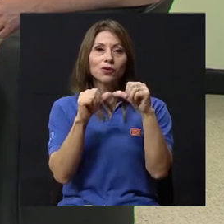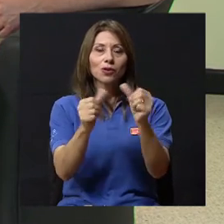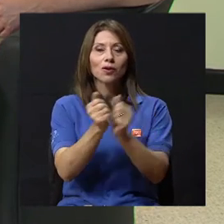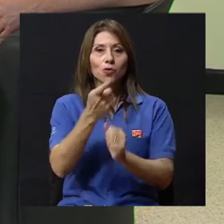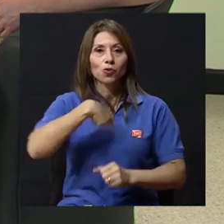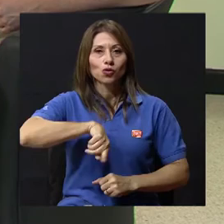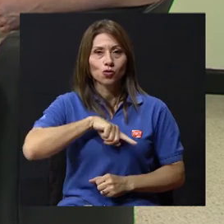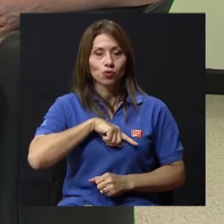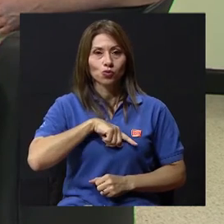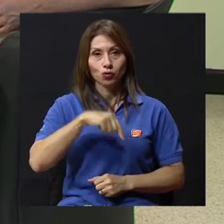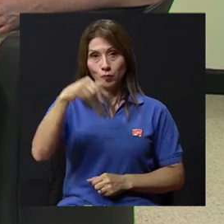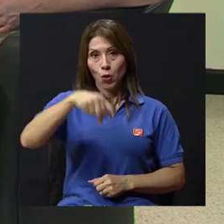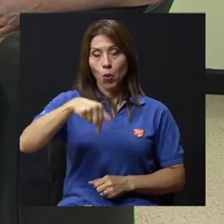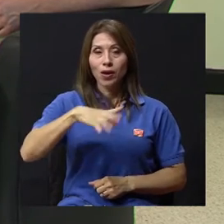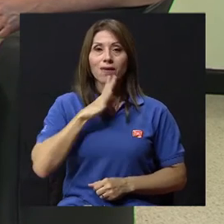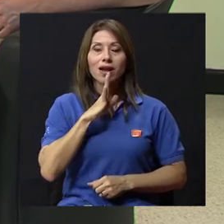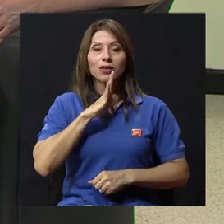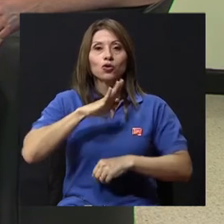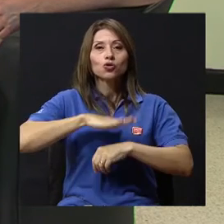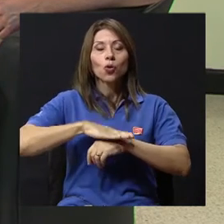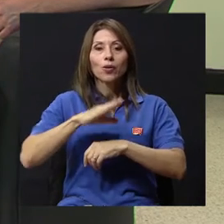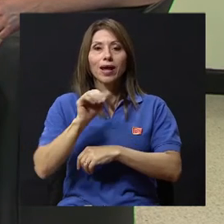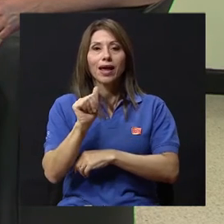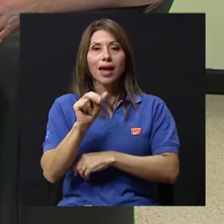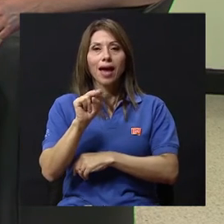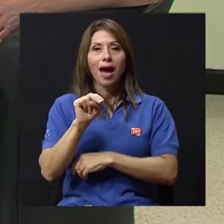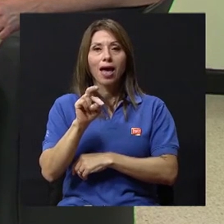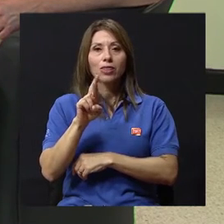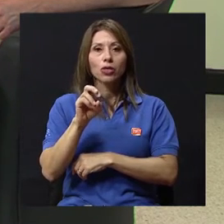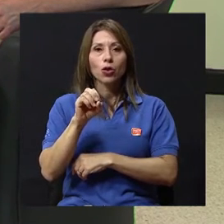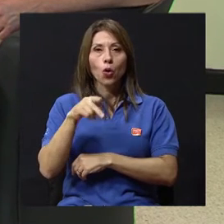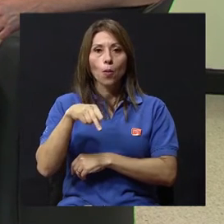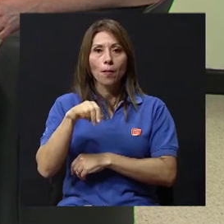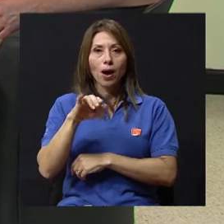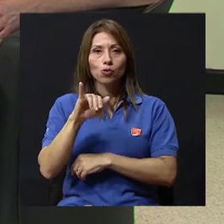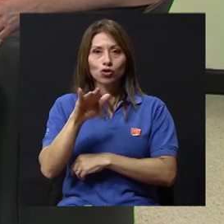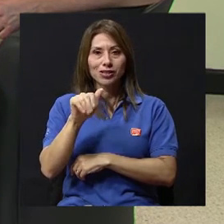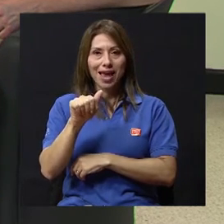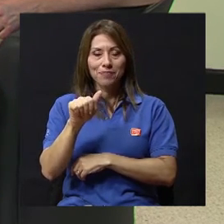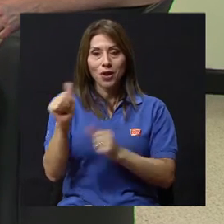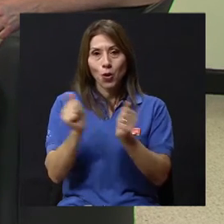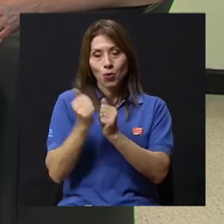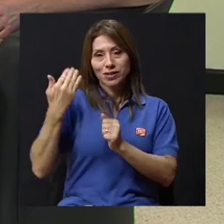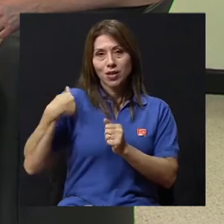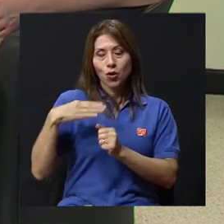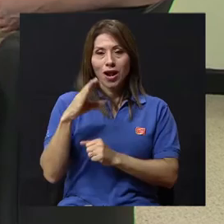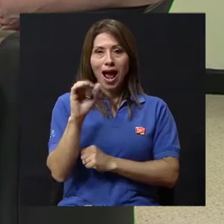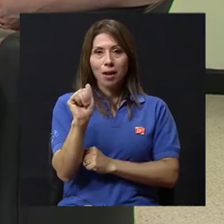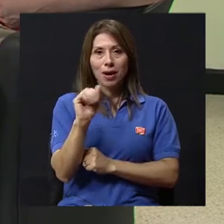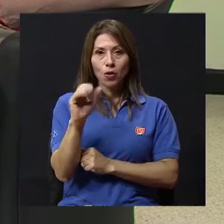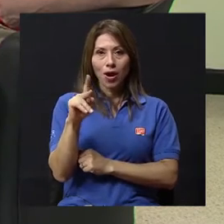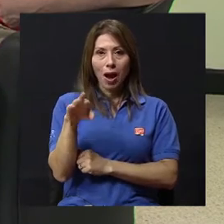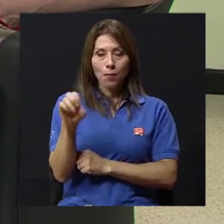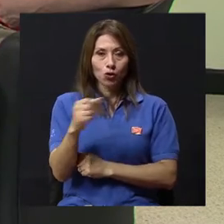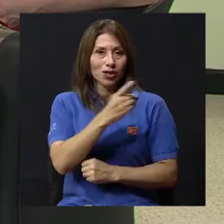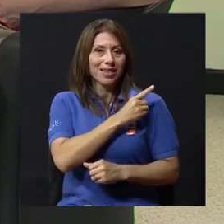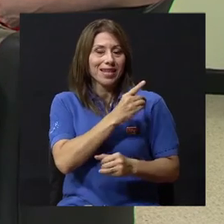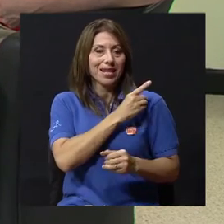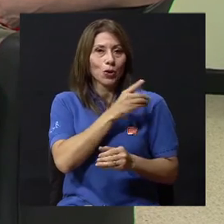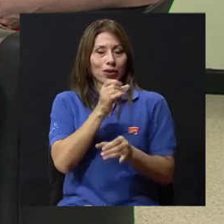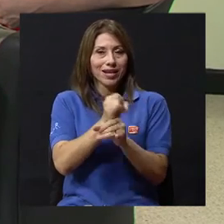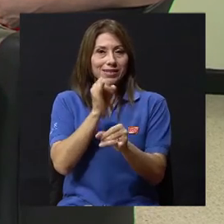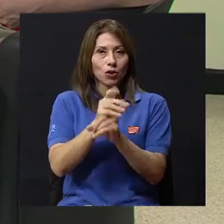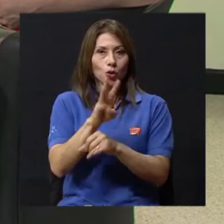Gracias por continuar con nosotros el día de hoy hablando sobre la andropausia con el señor Álvaro Campos. Él es director del Instituto